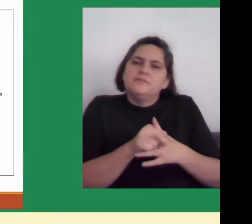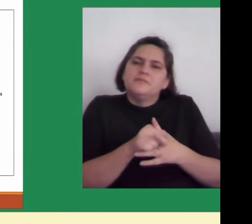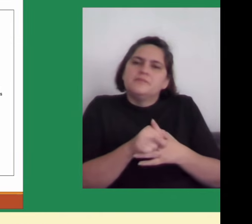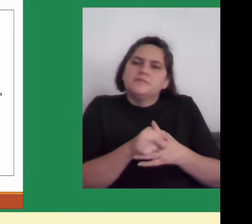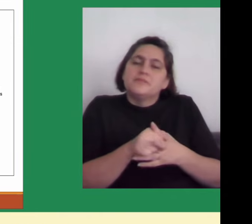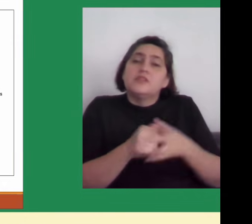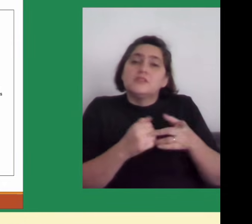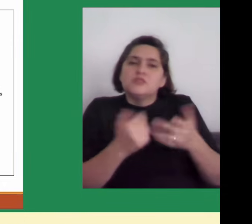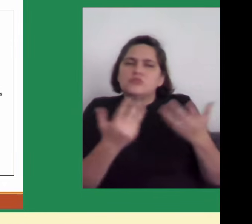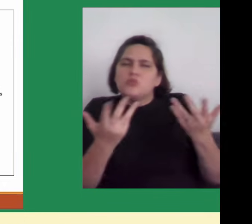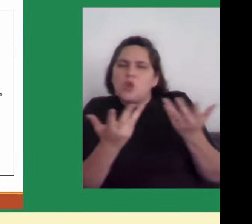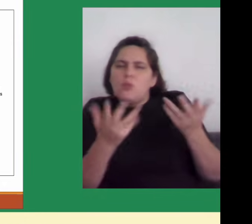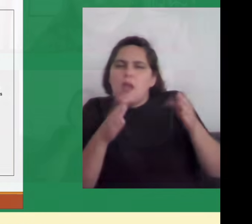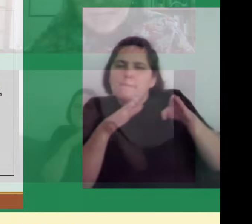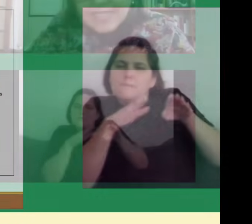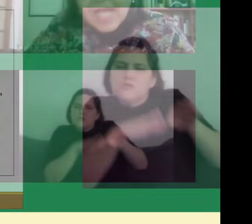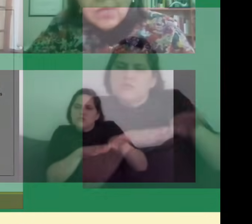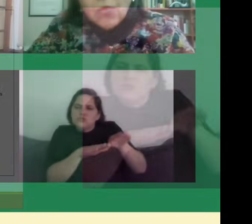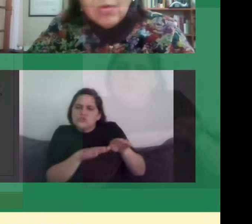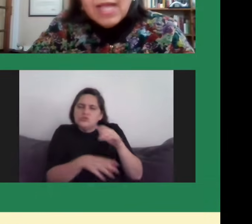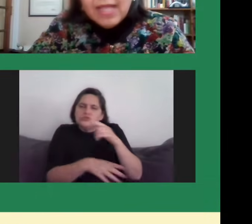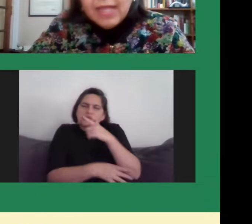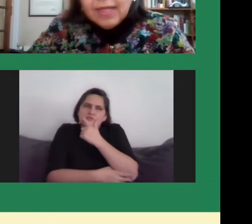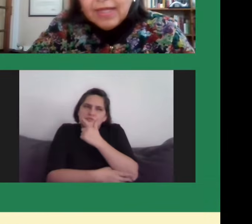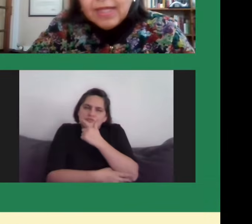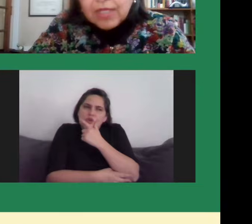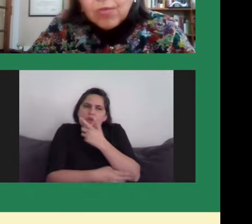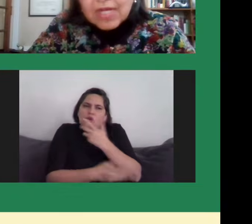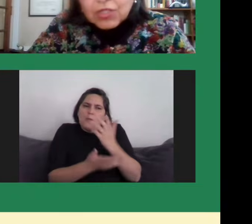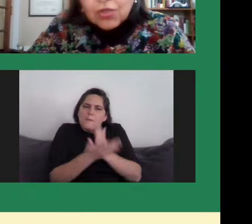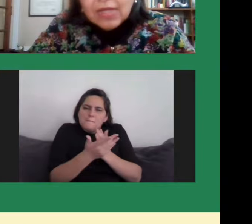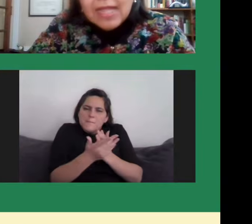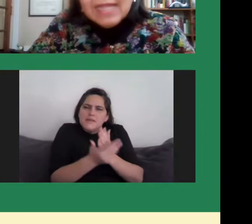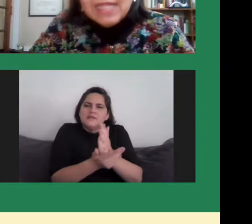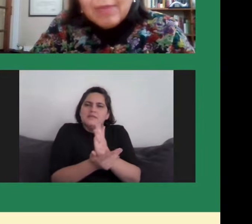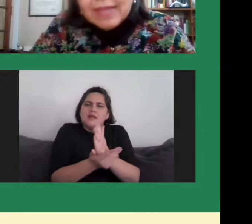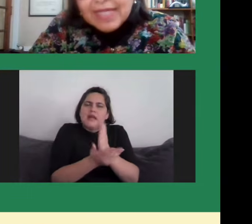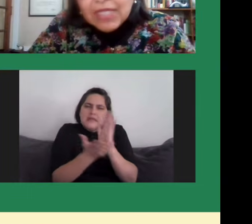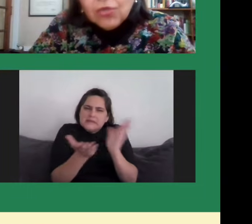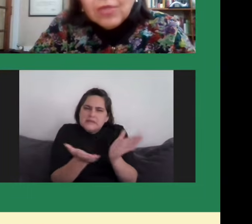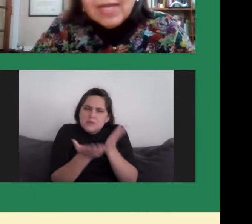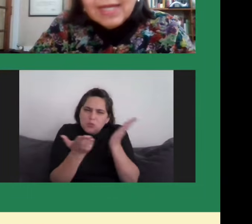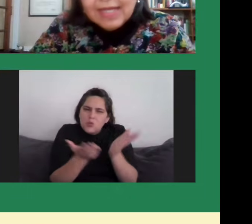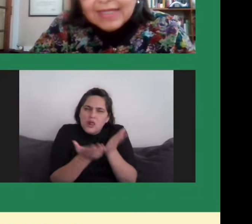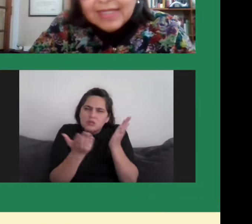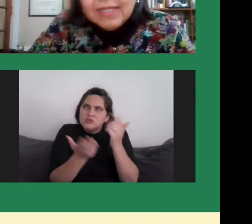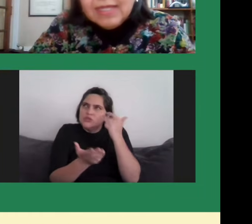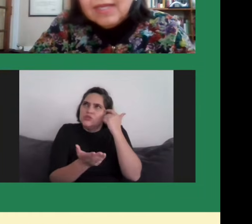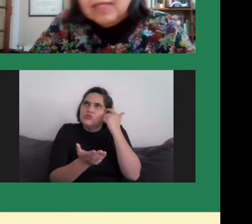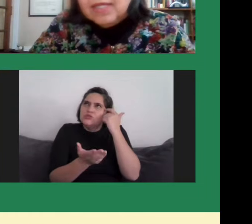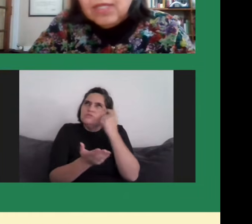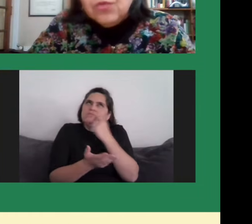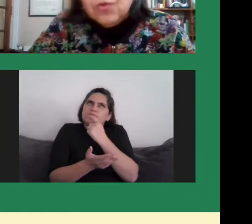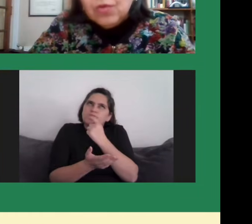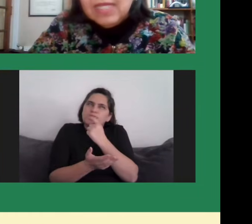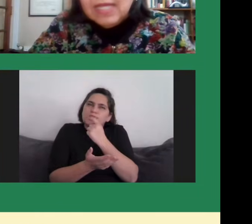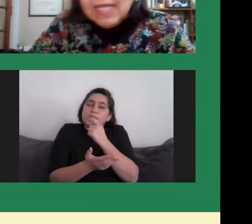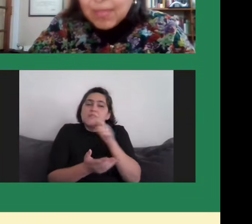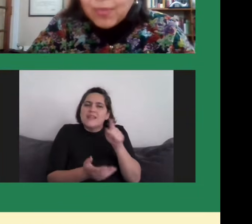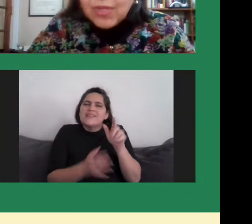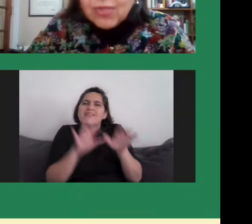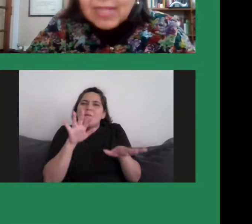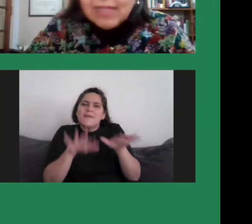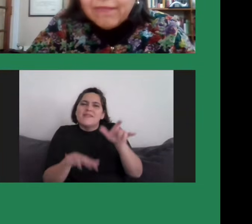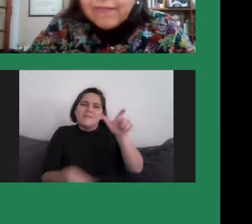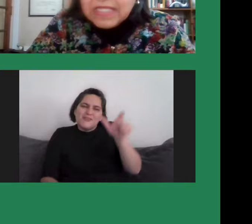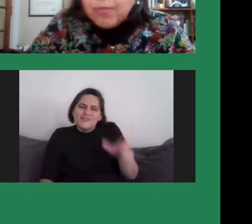voy a iniciar una estimulación dependiendo de las características de este niño o niña.